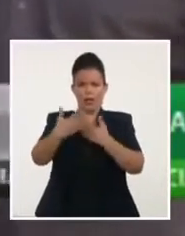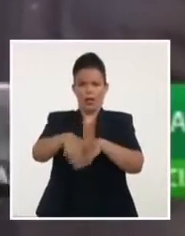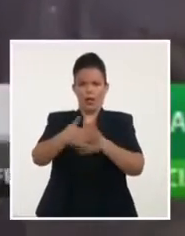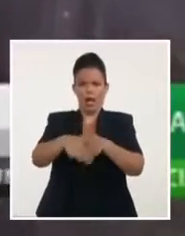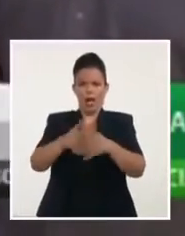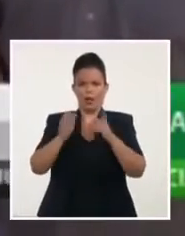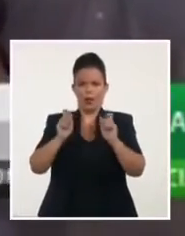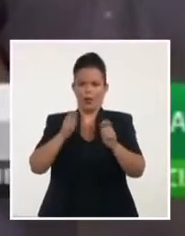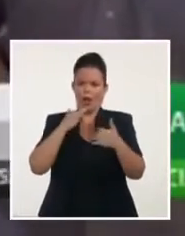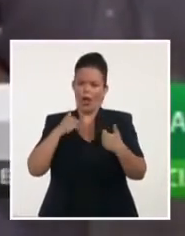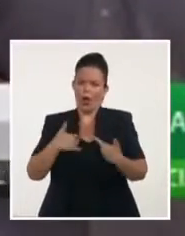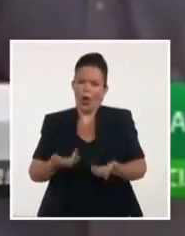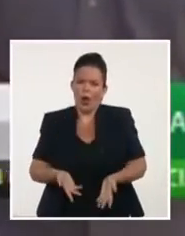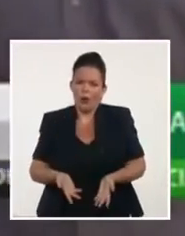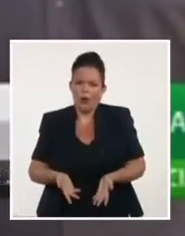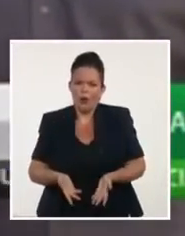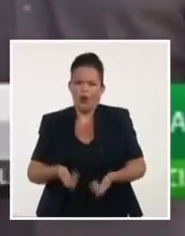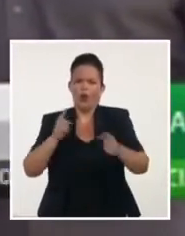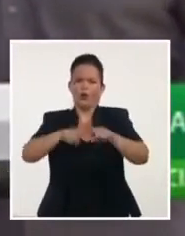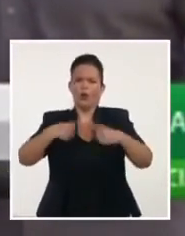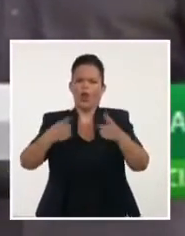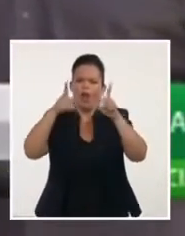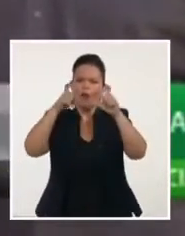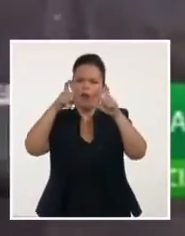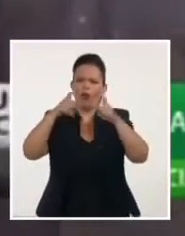ver, desde hacía días ya,